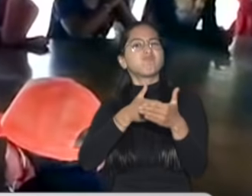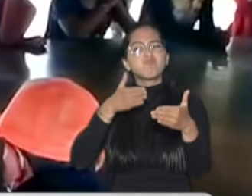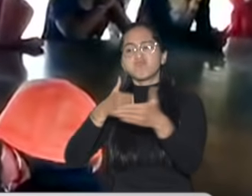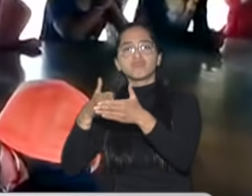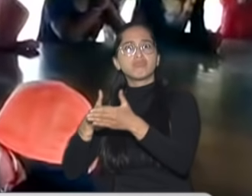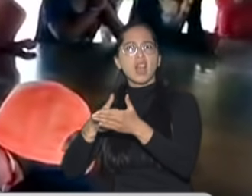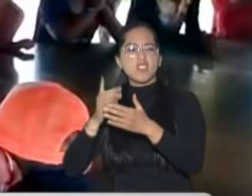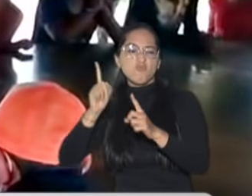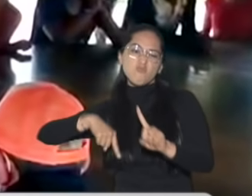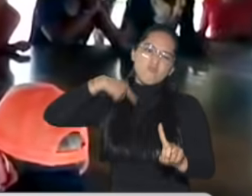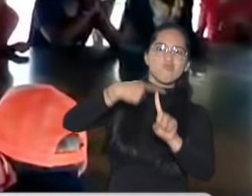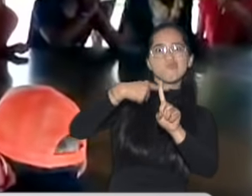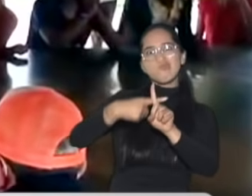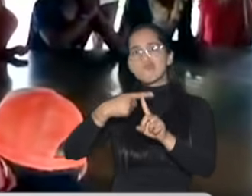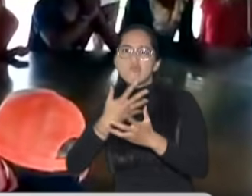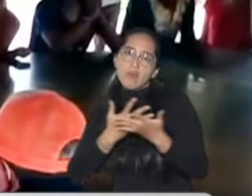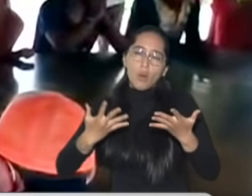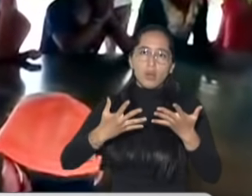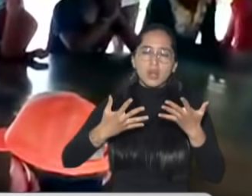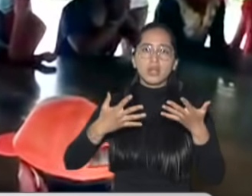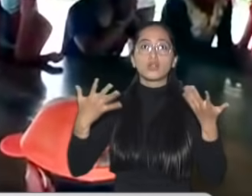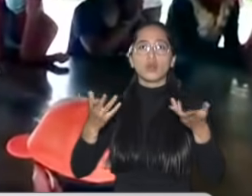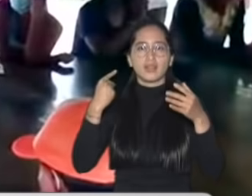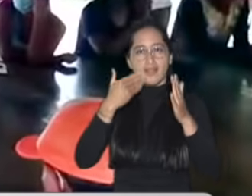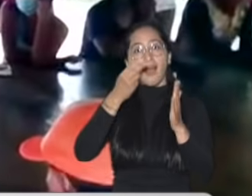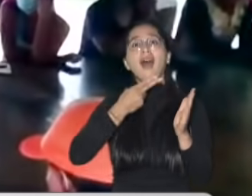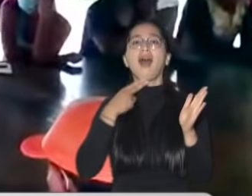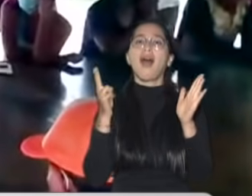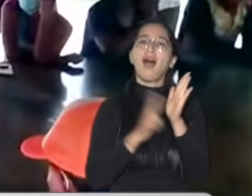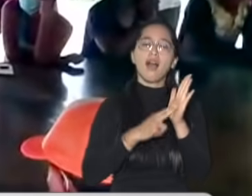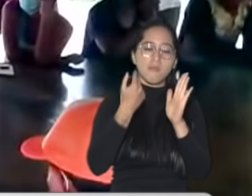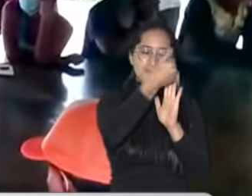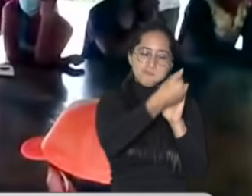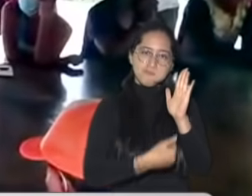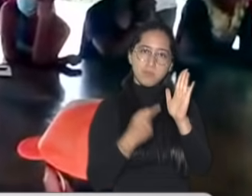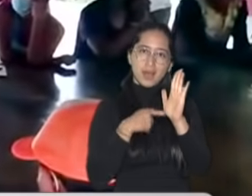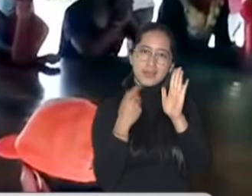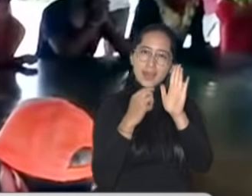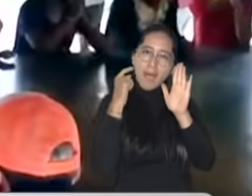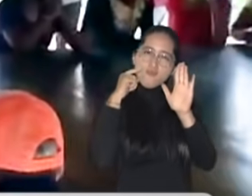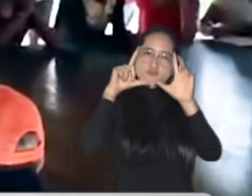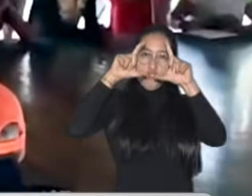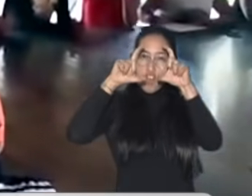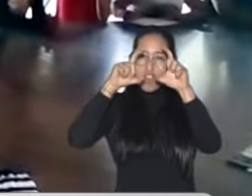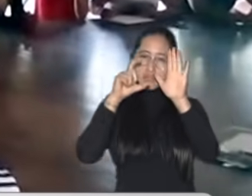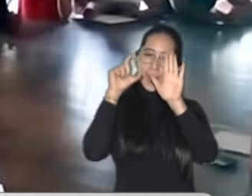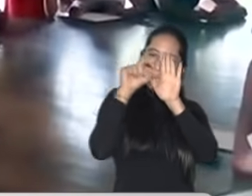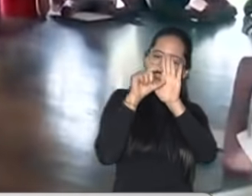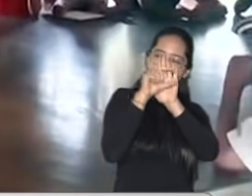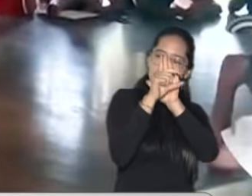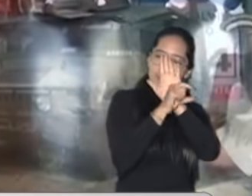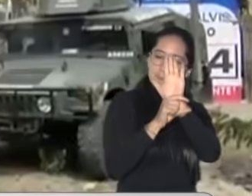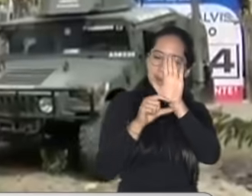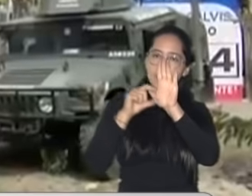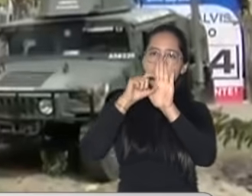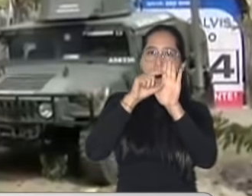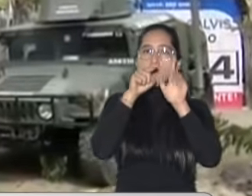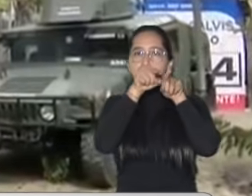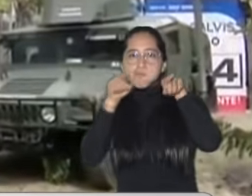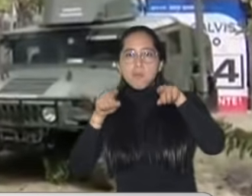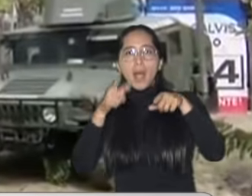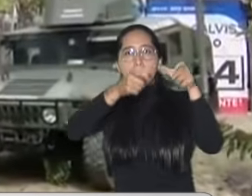vez a través de un panfleto con el logo de las Águilas Negras, que también muestra la fotografía de varias personas que